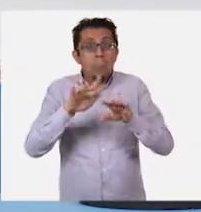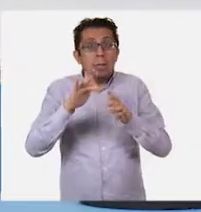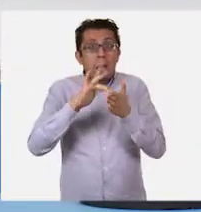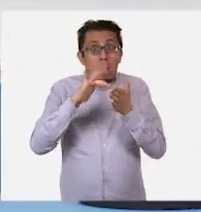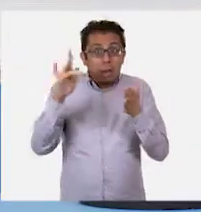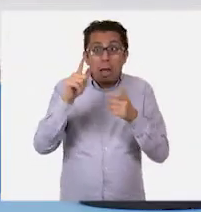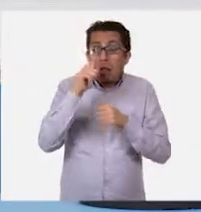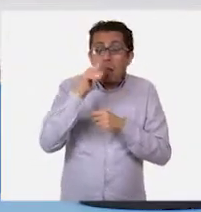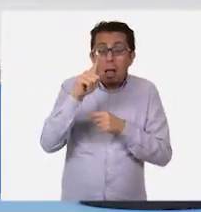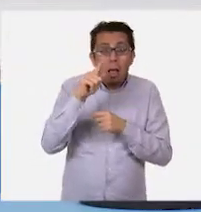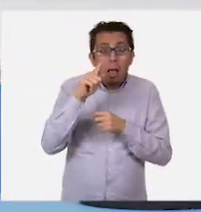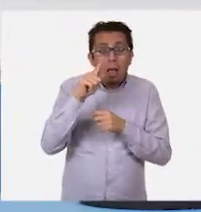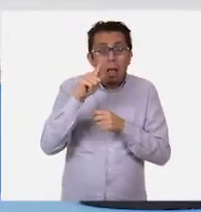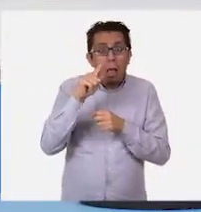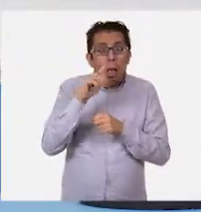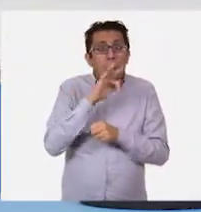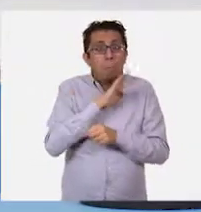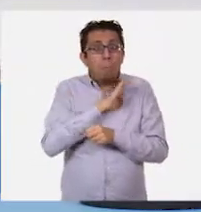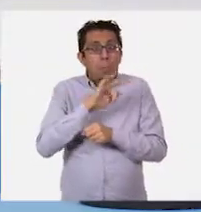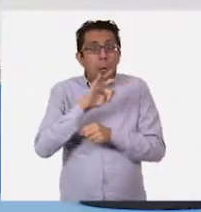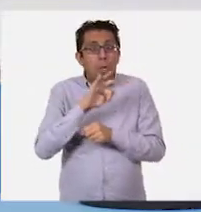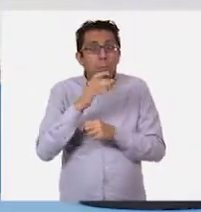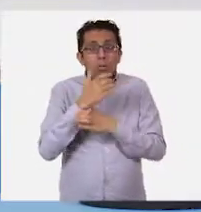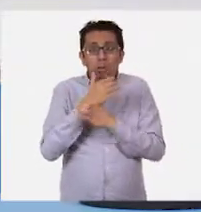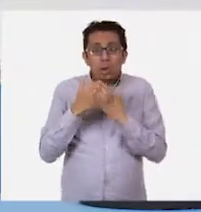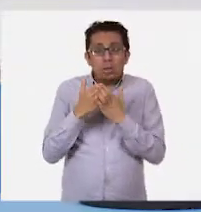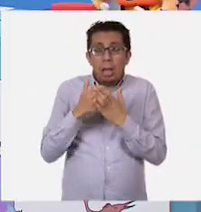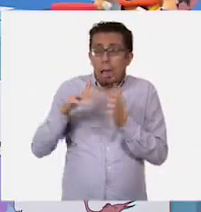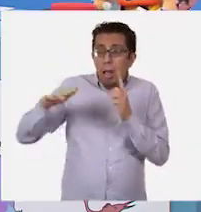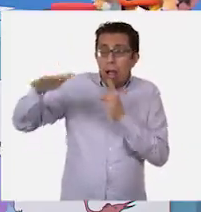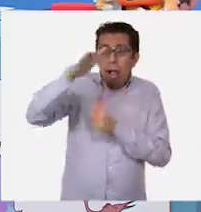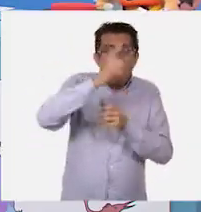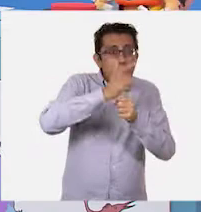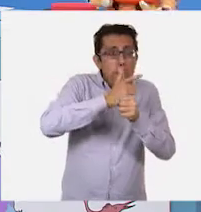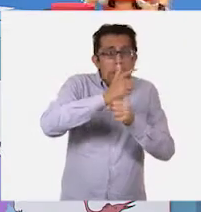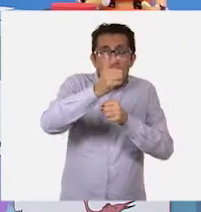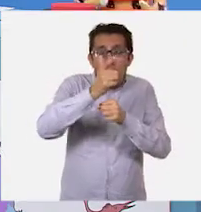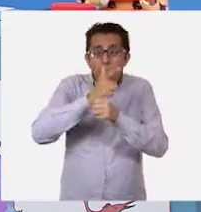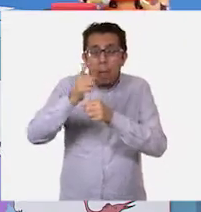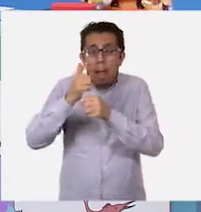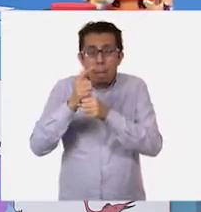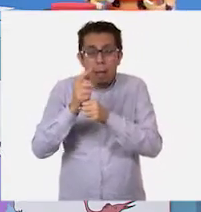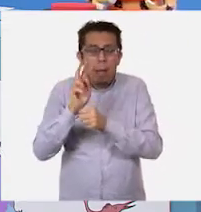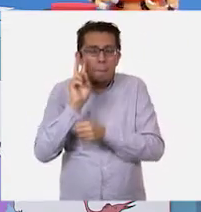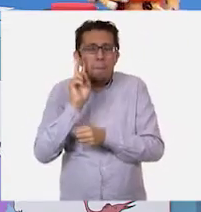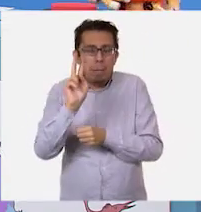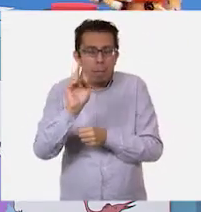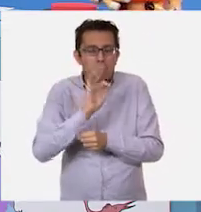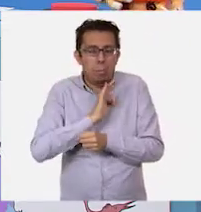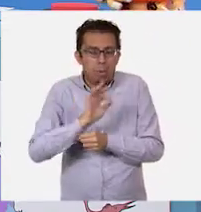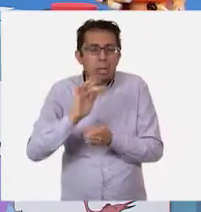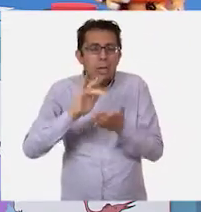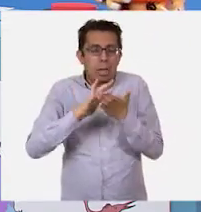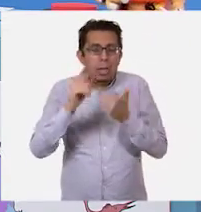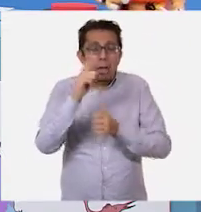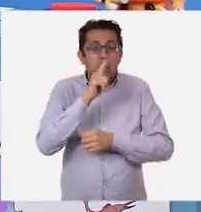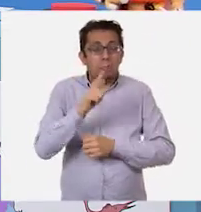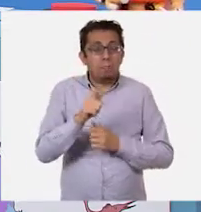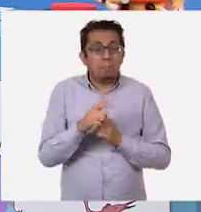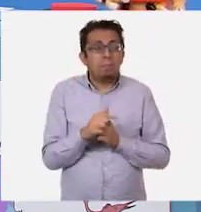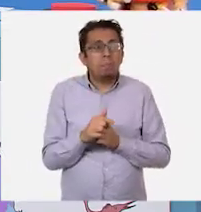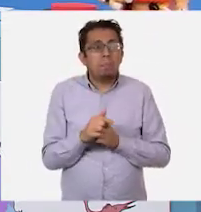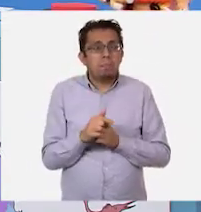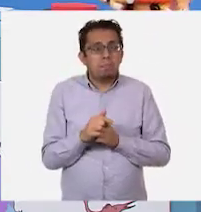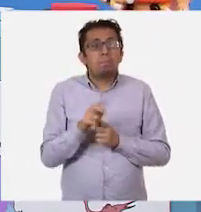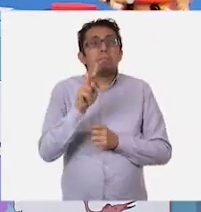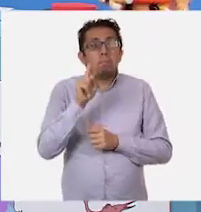lo que hay a nuestro alrededor. Muy bien. La luz es emitida por